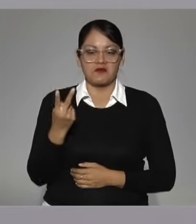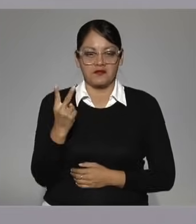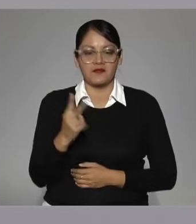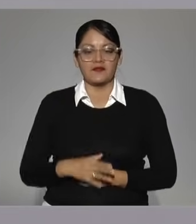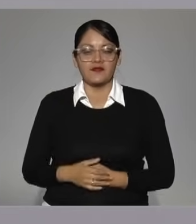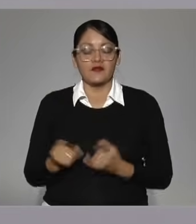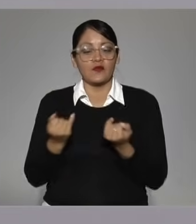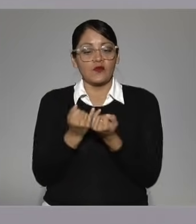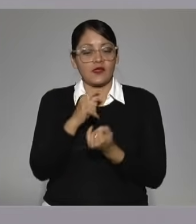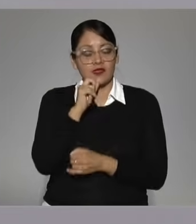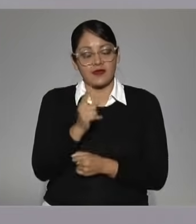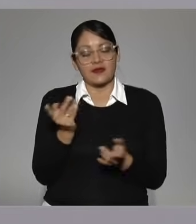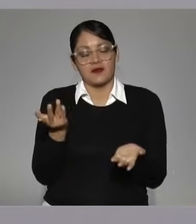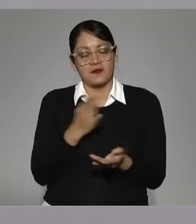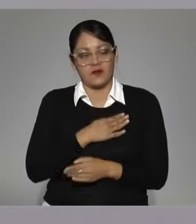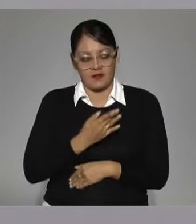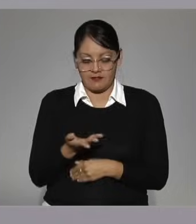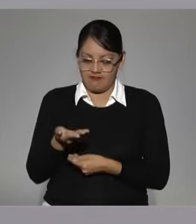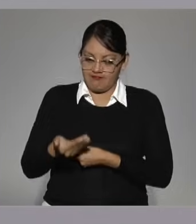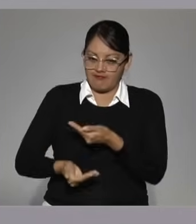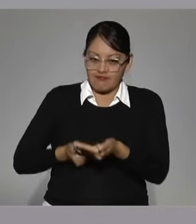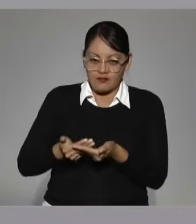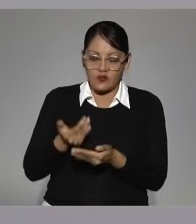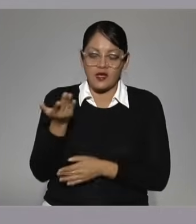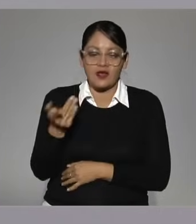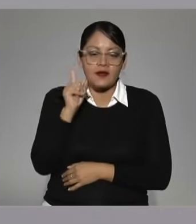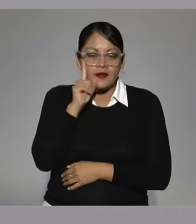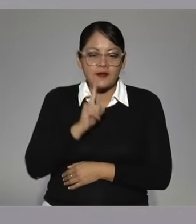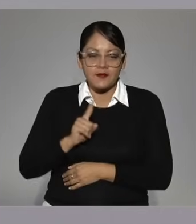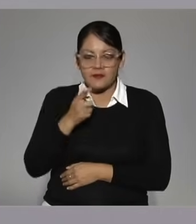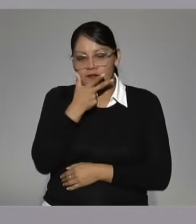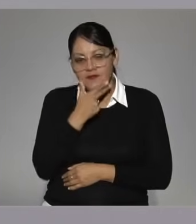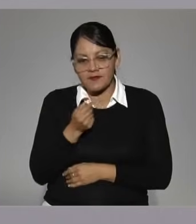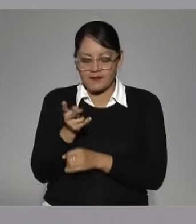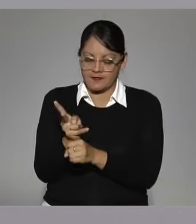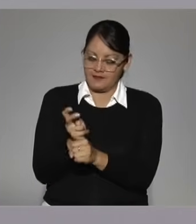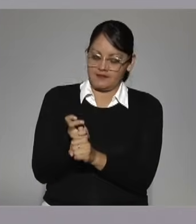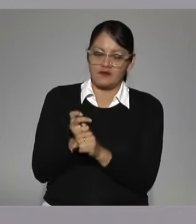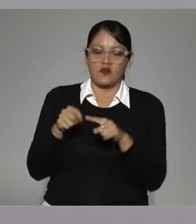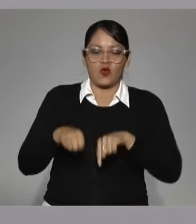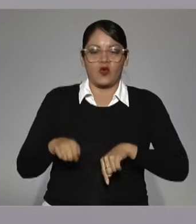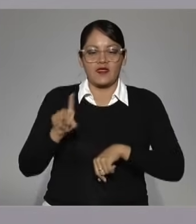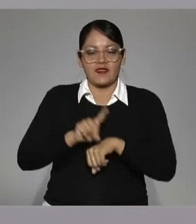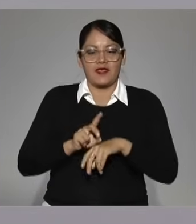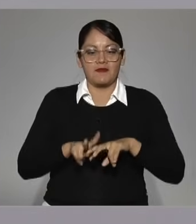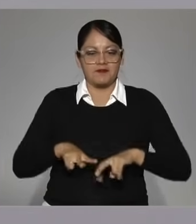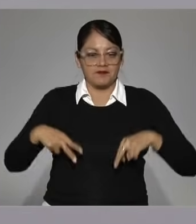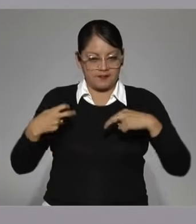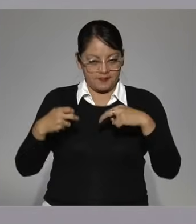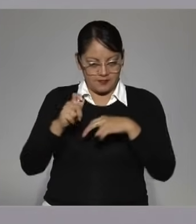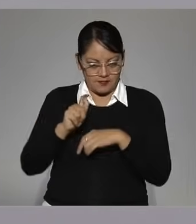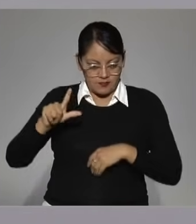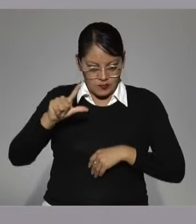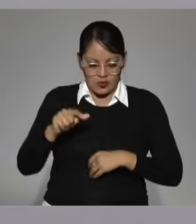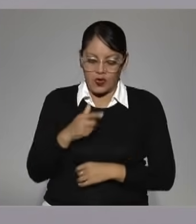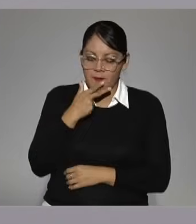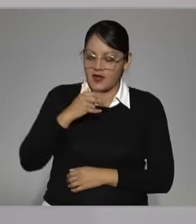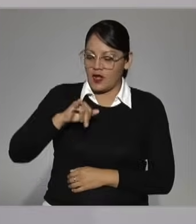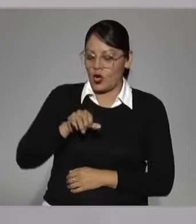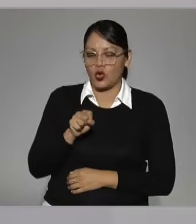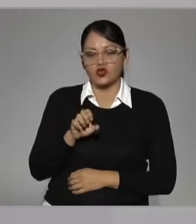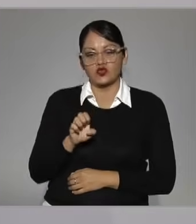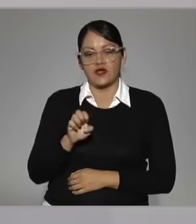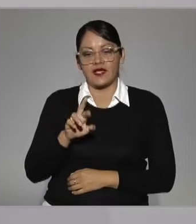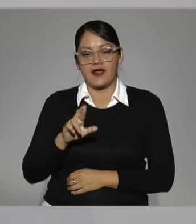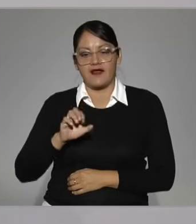también, pues ya voy a presentar a nuestras invitadas y a nuestro invitado del día de hoy. Y voy a comenzar con Josué Rafael